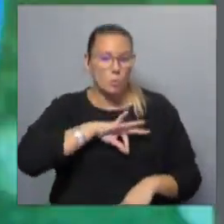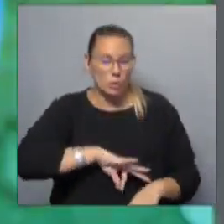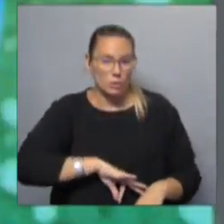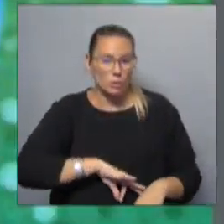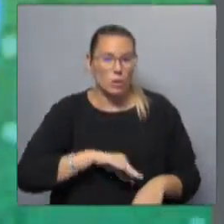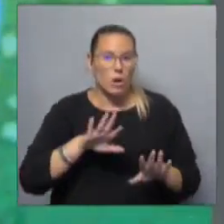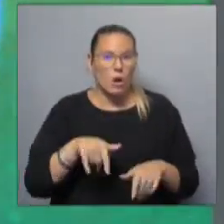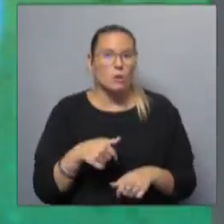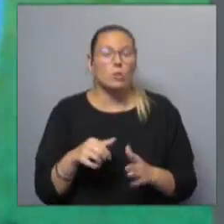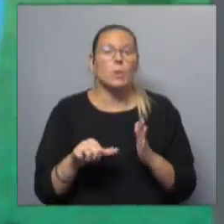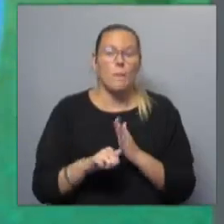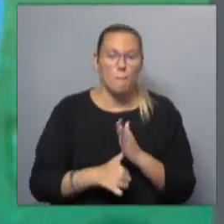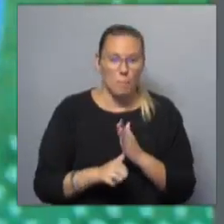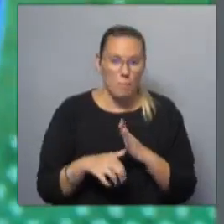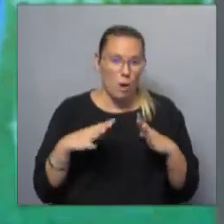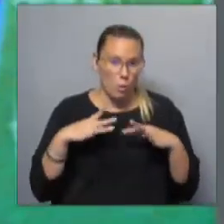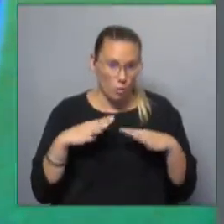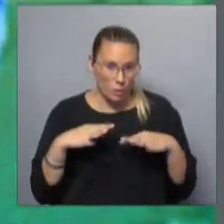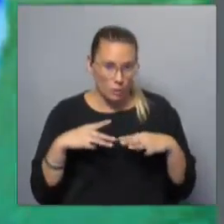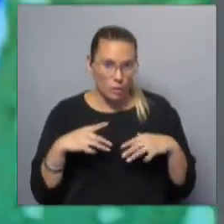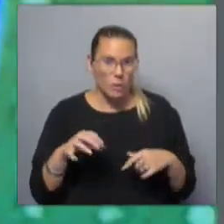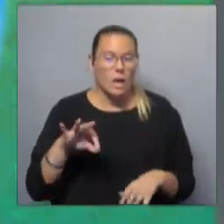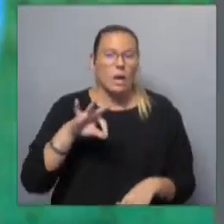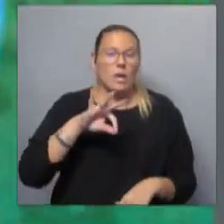sobre pasividades, sobre salarios del